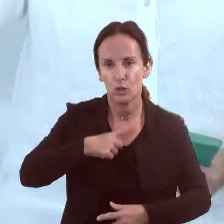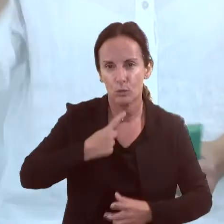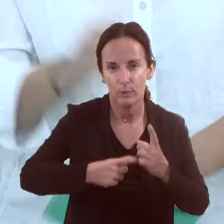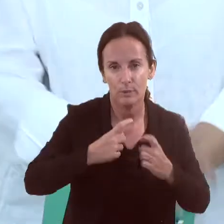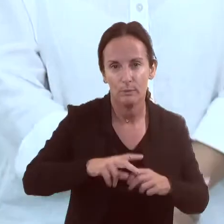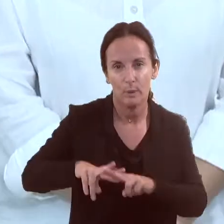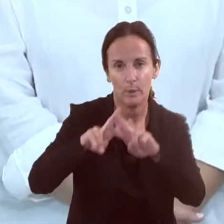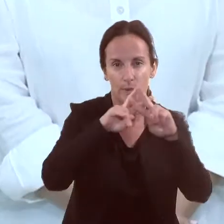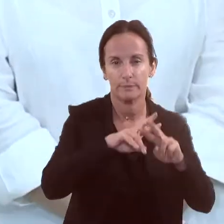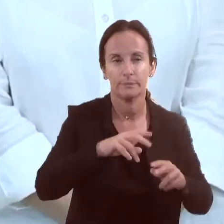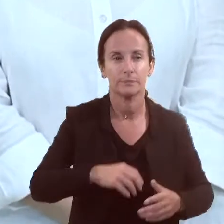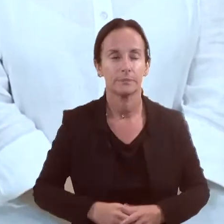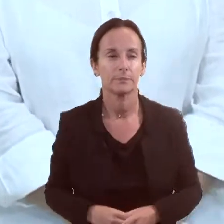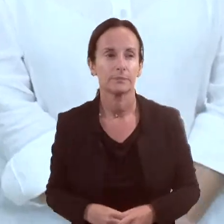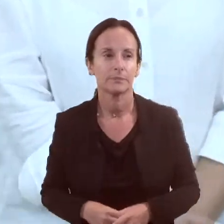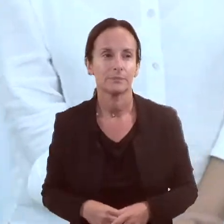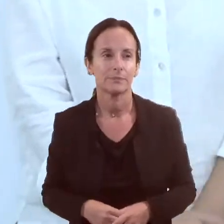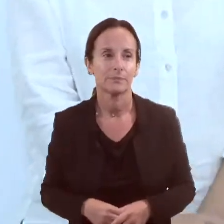T'he contestat.